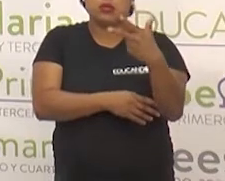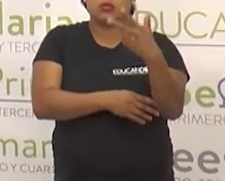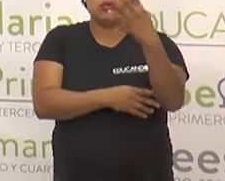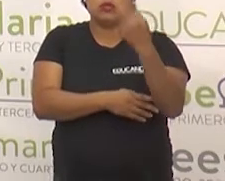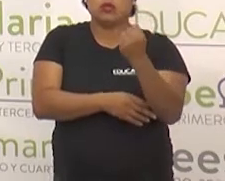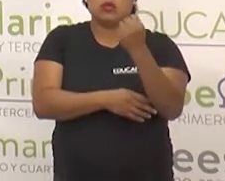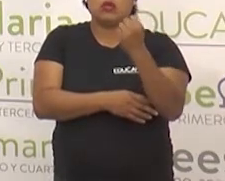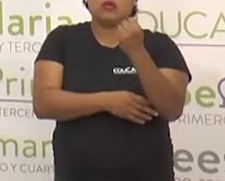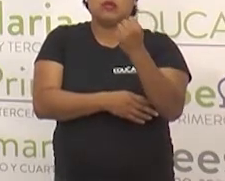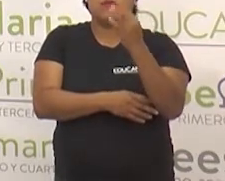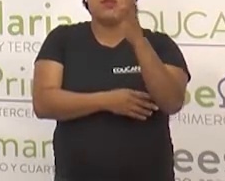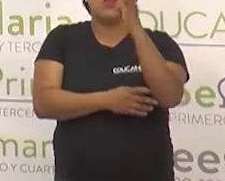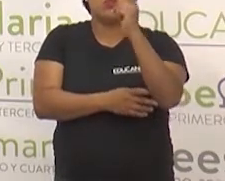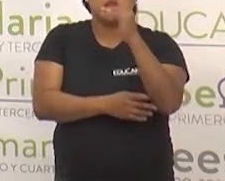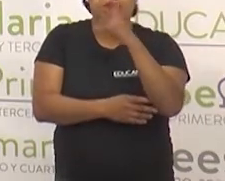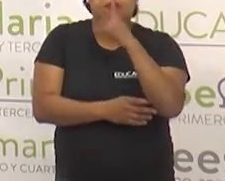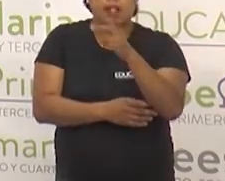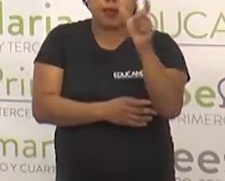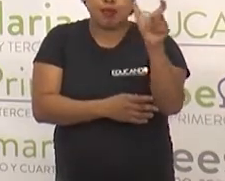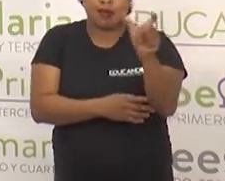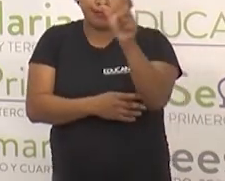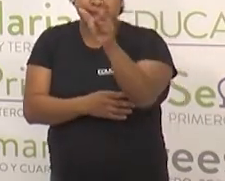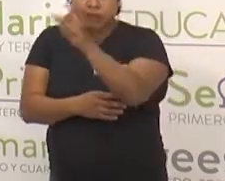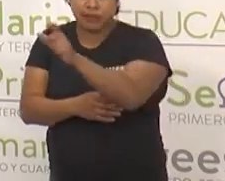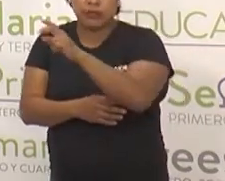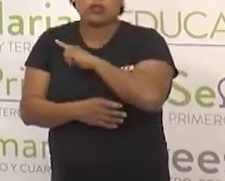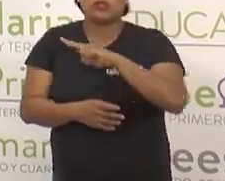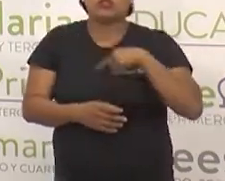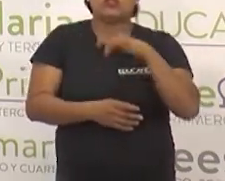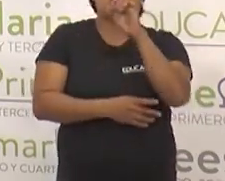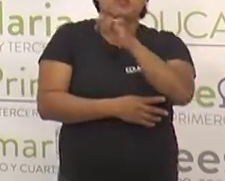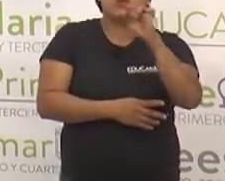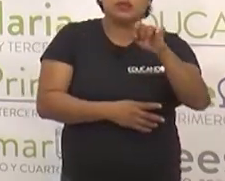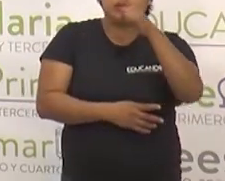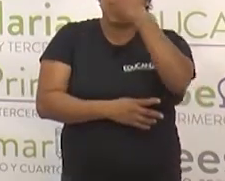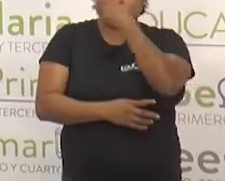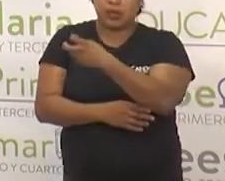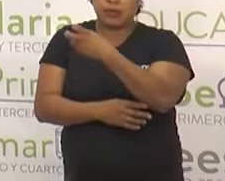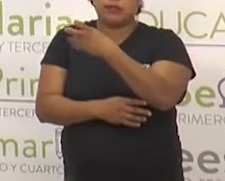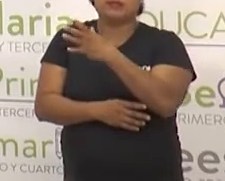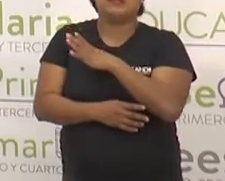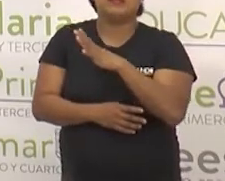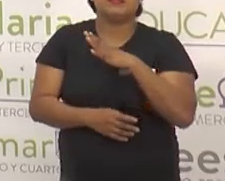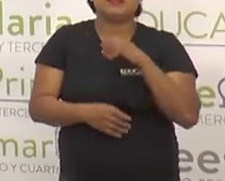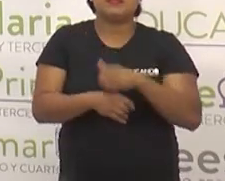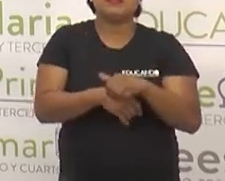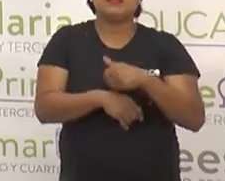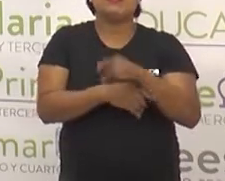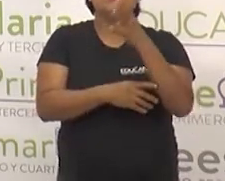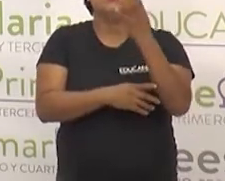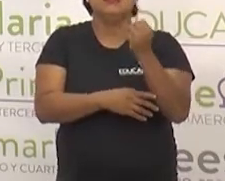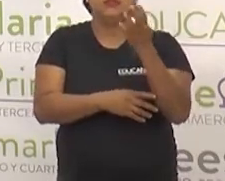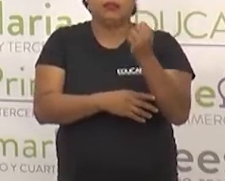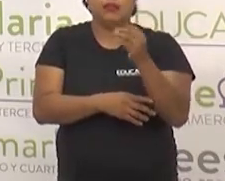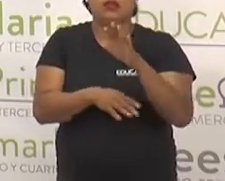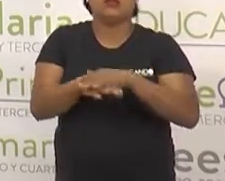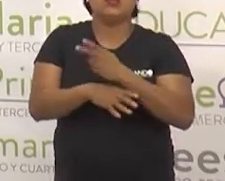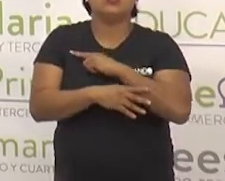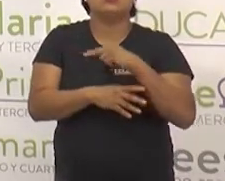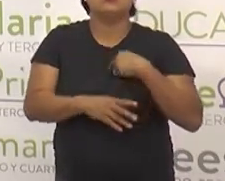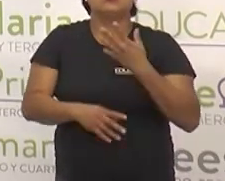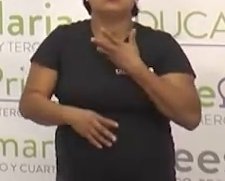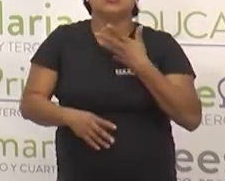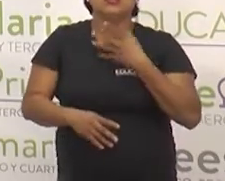6, 7, 8, 9 palabras. Y vamos a escribir justo aquí el número 9,